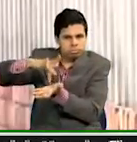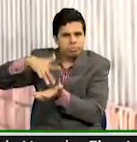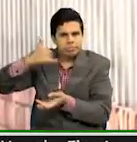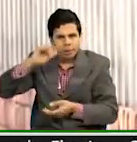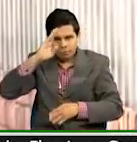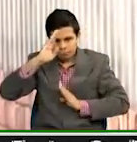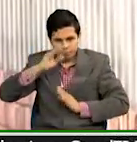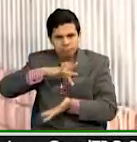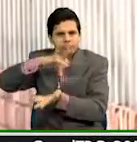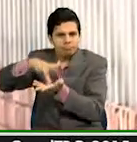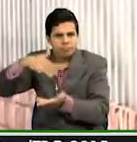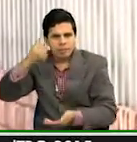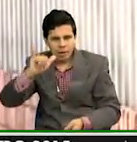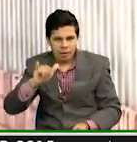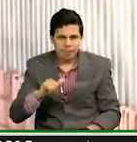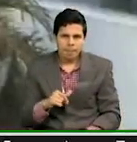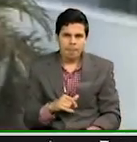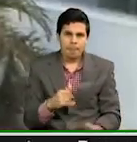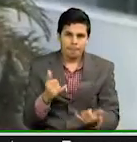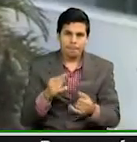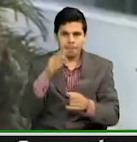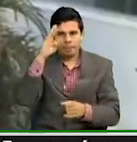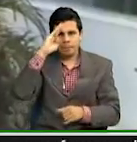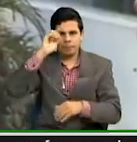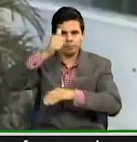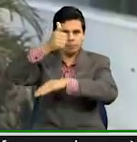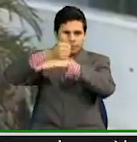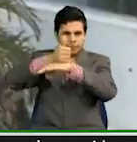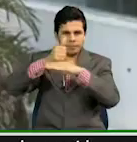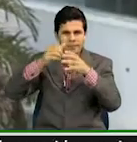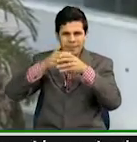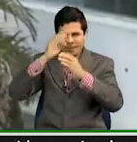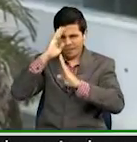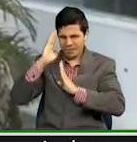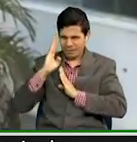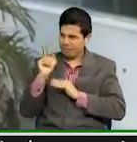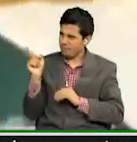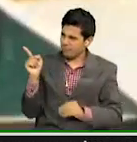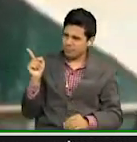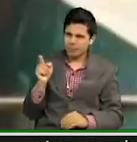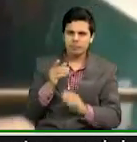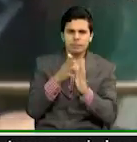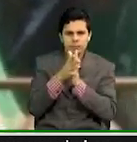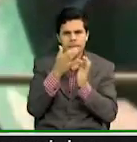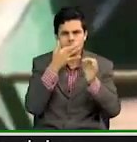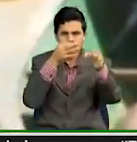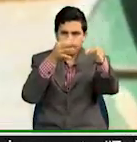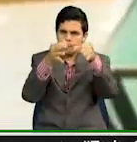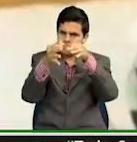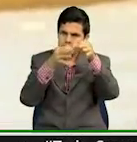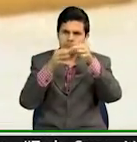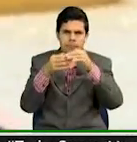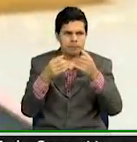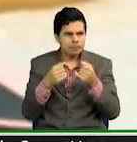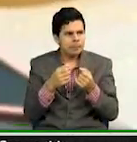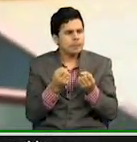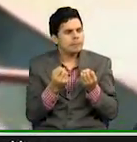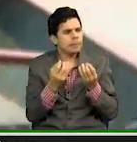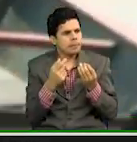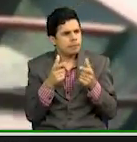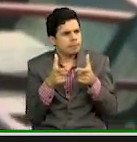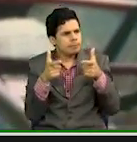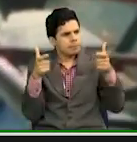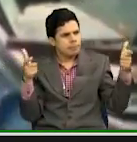ejército sobre este tema al comandante de la trigésima brigada la ejército señaló a ese medio de comunicación que hay una fuerte presencia